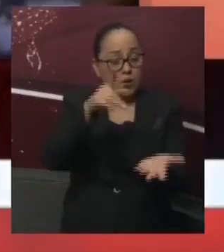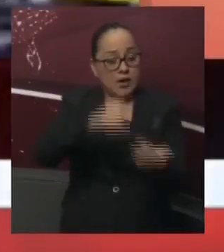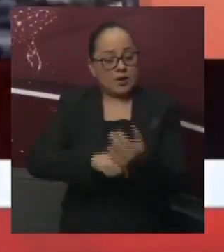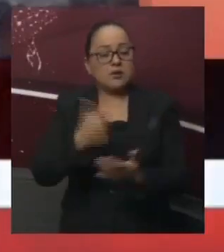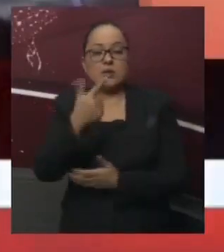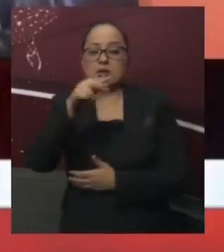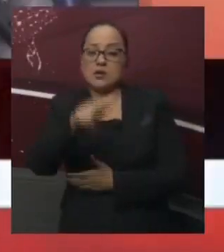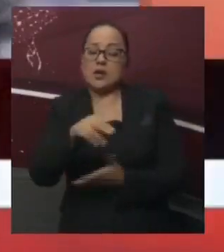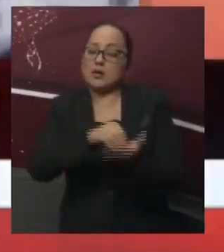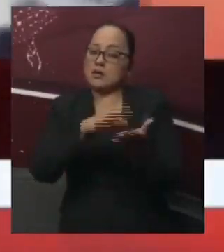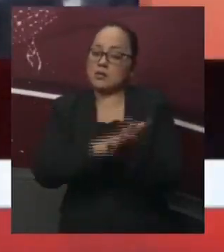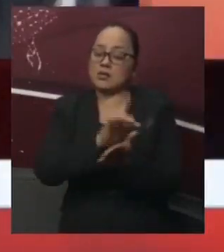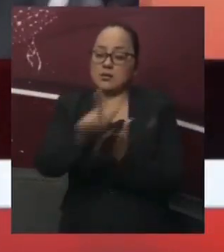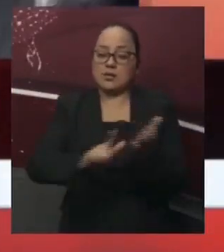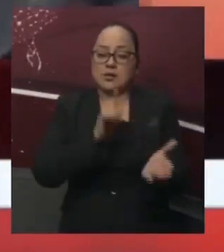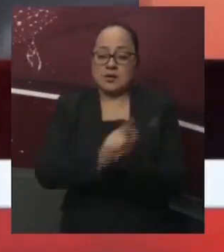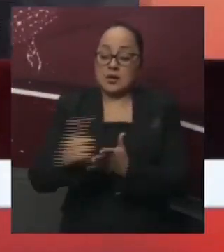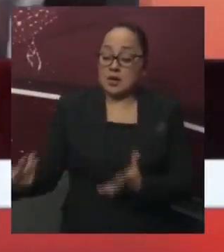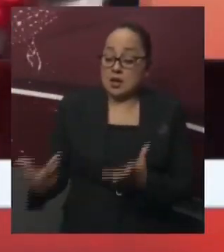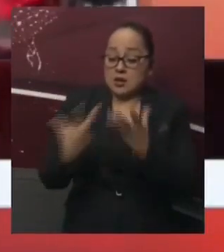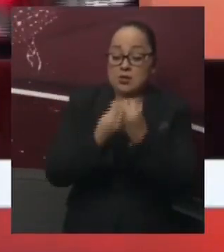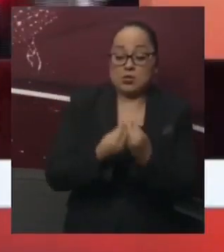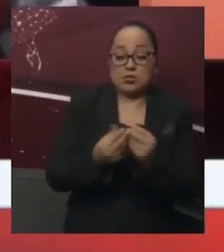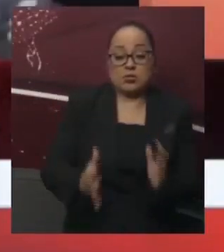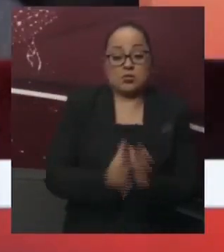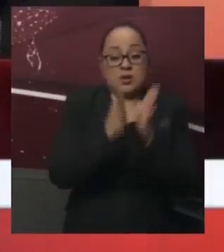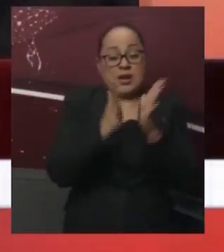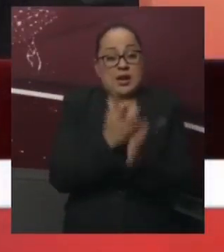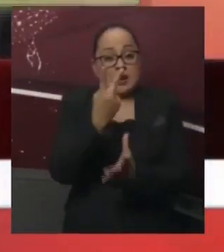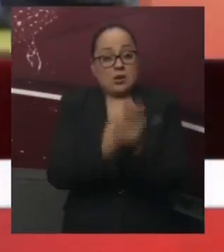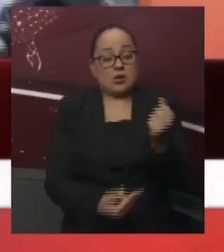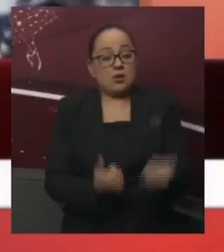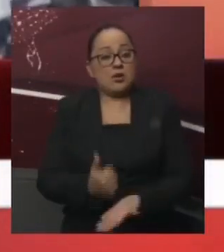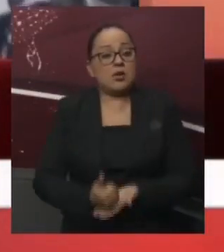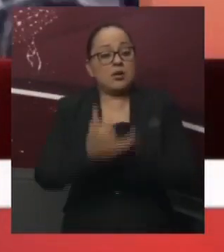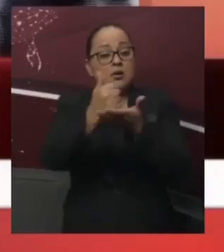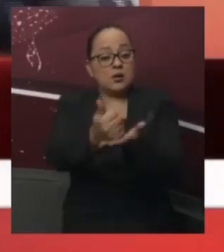Guardia Nacional, coadyuva para resolver los problemas de